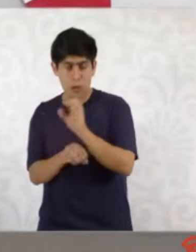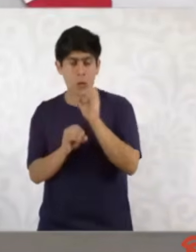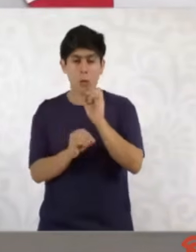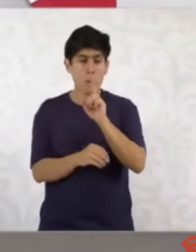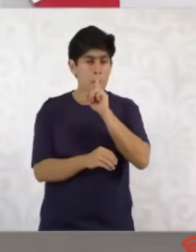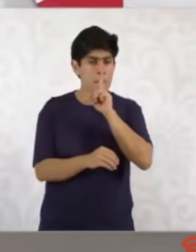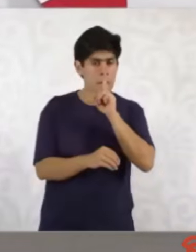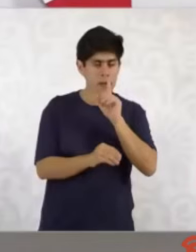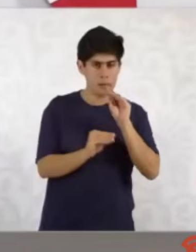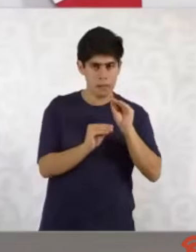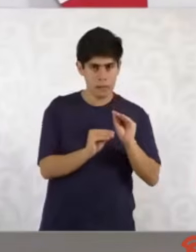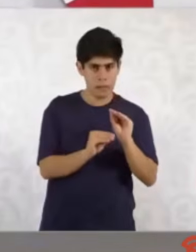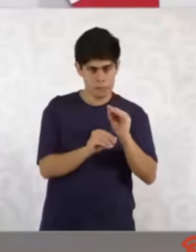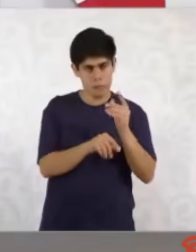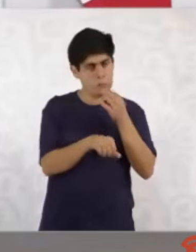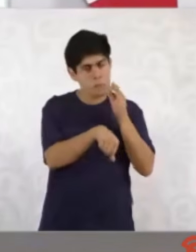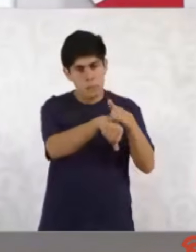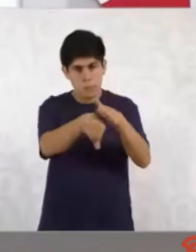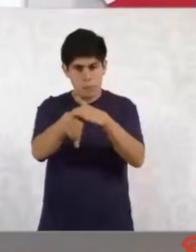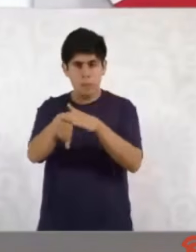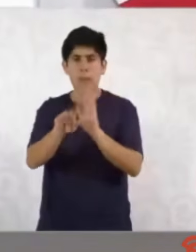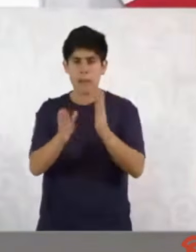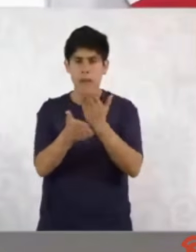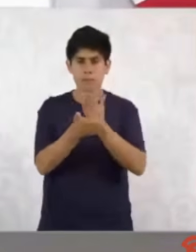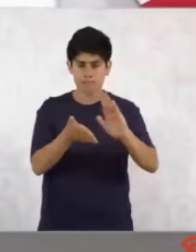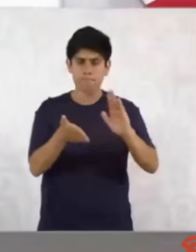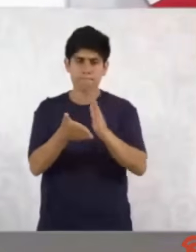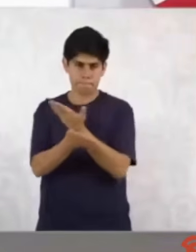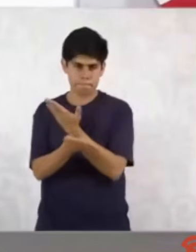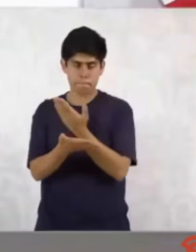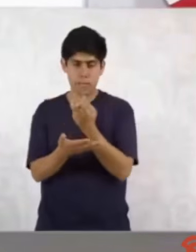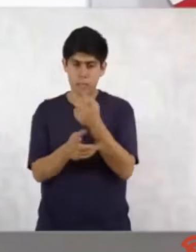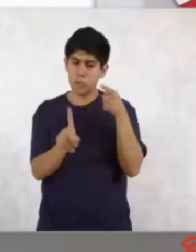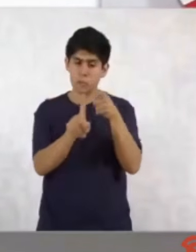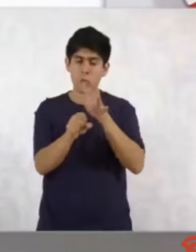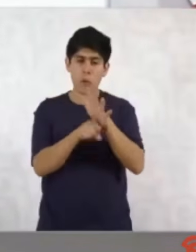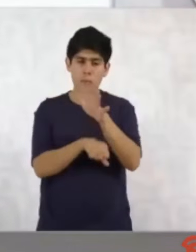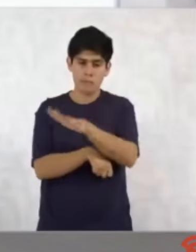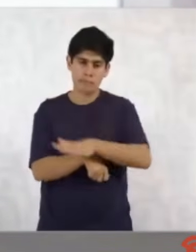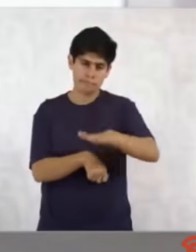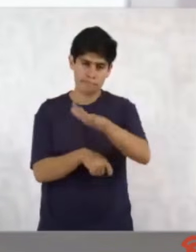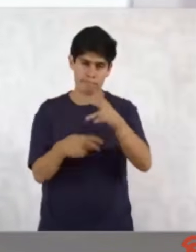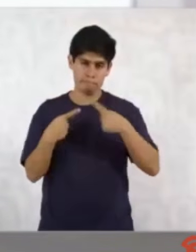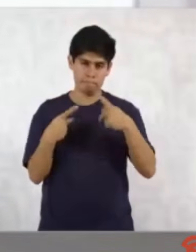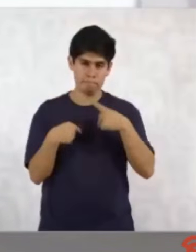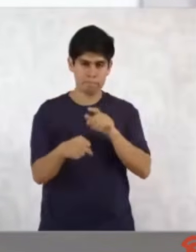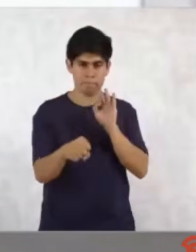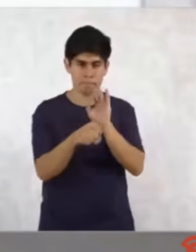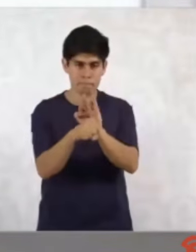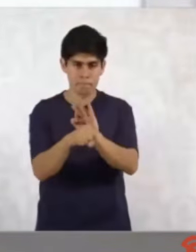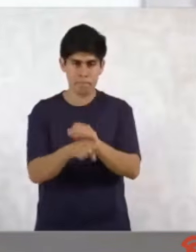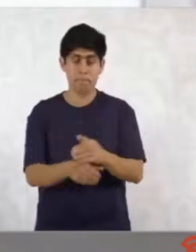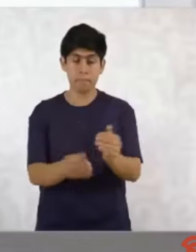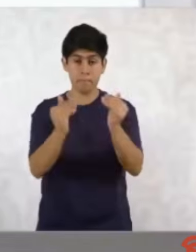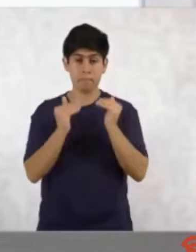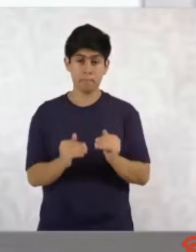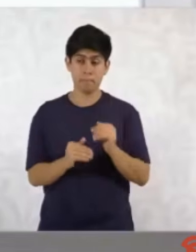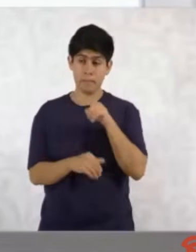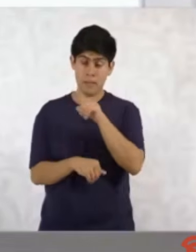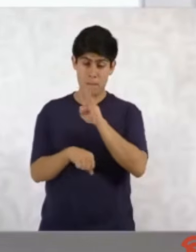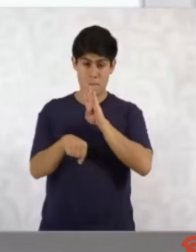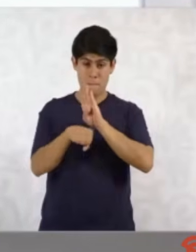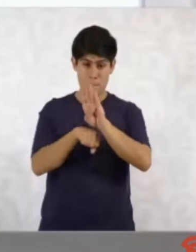específica de defensa de las audiencias. Brasil reconoce constitucionalmente una